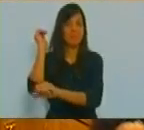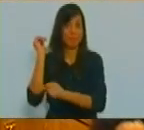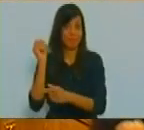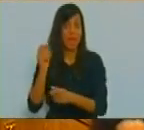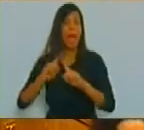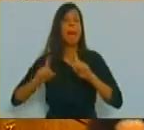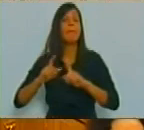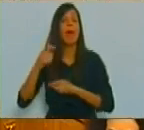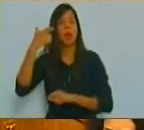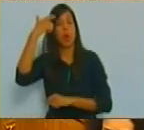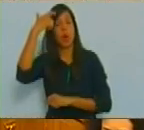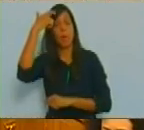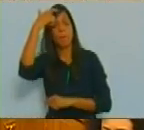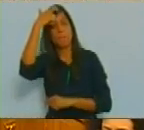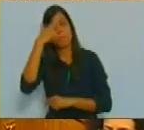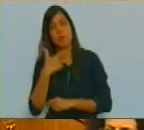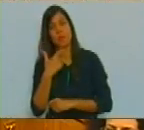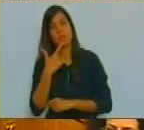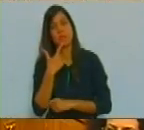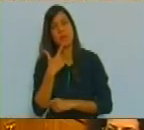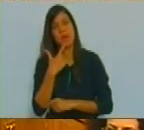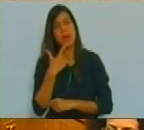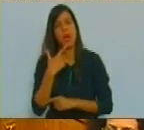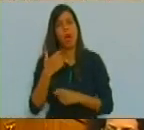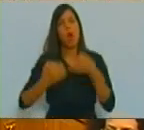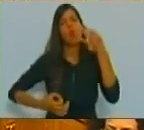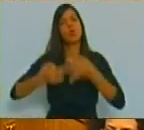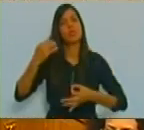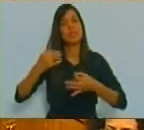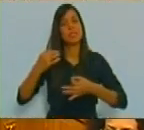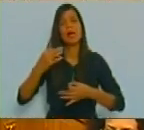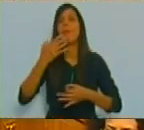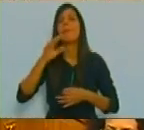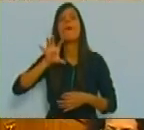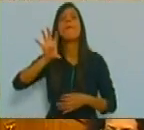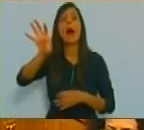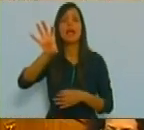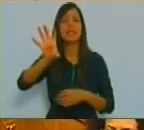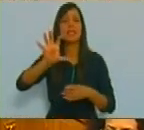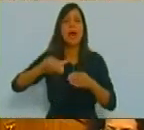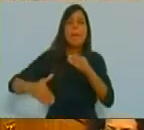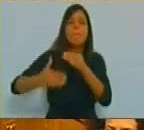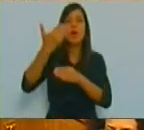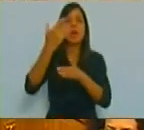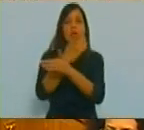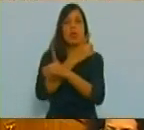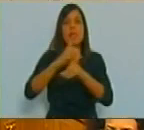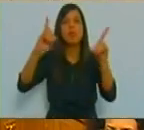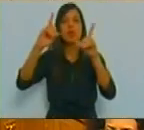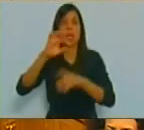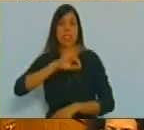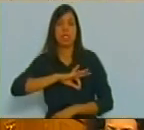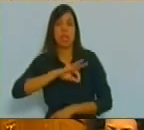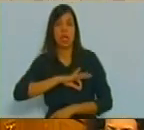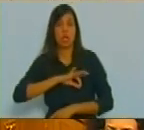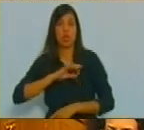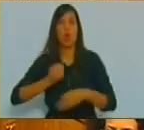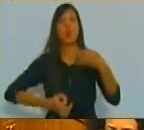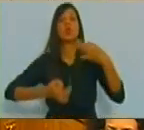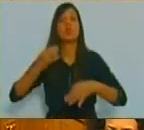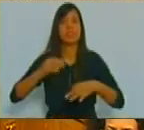eres un operador de justicia en el marco de un estado democrático social de derecho y de justicia